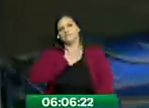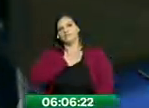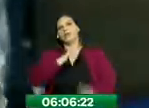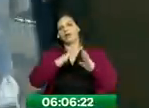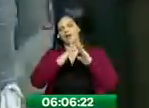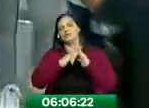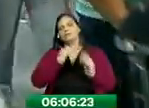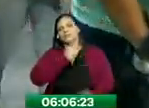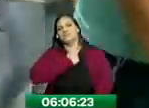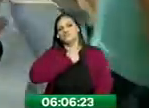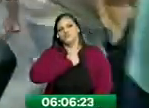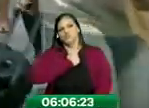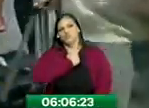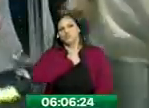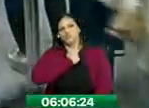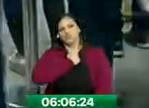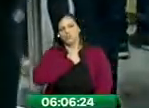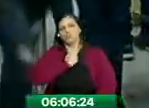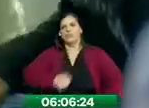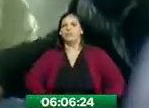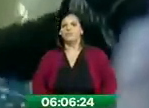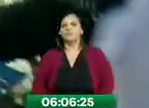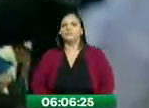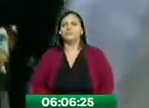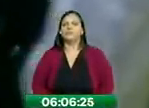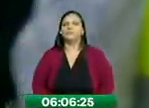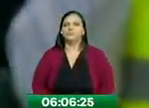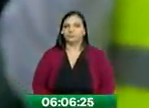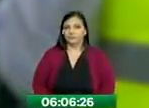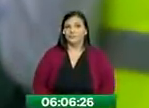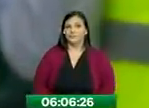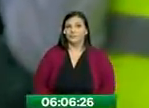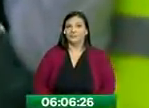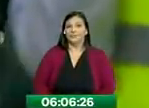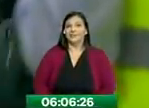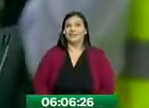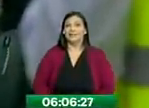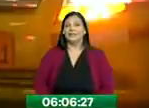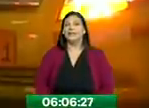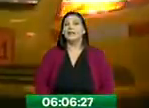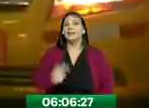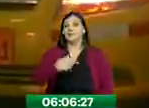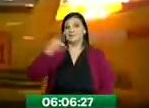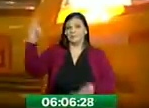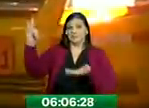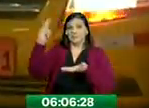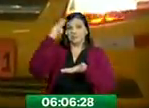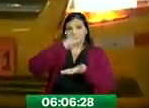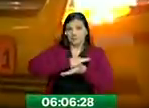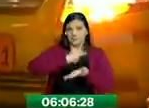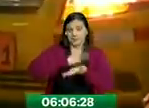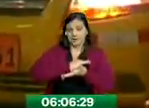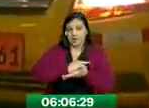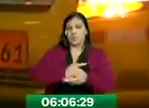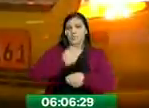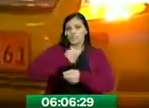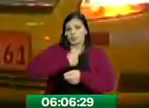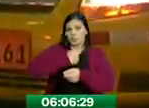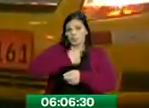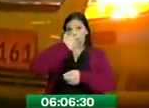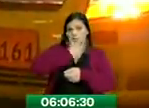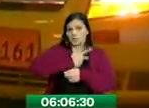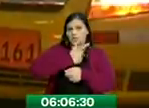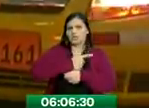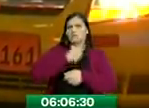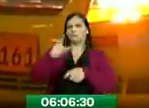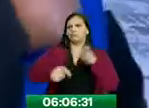venido realizando durante los últimos 3 días, los pasajeros llenaron un formulario y fueron custodiados por un